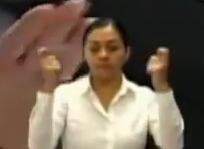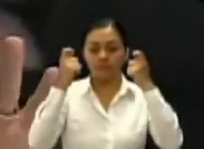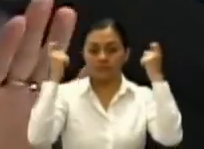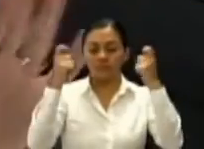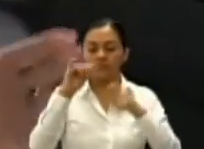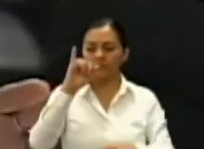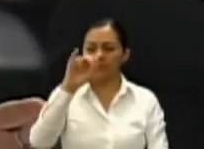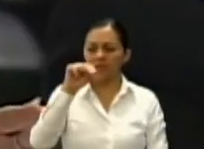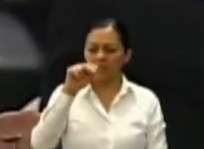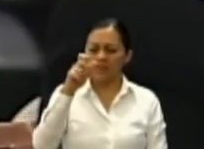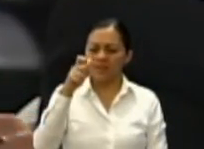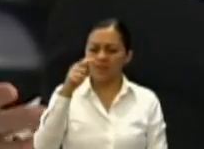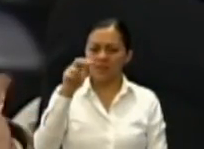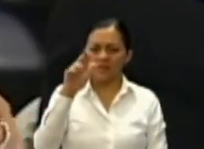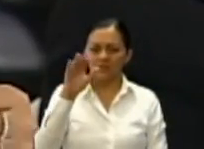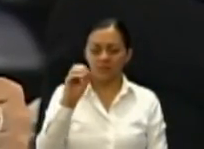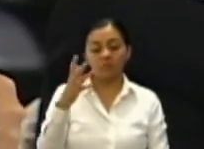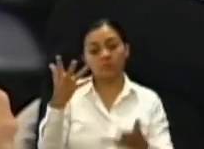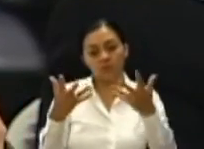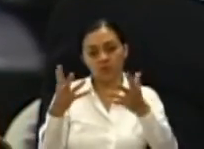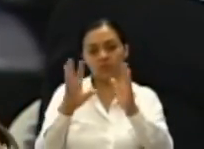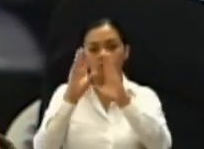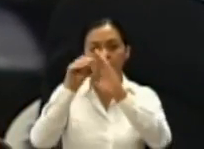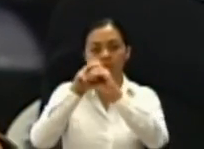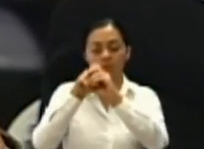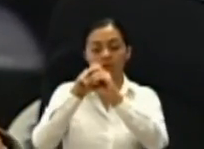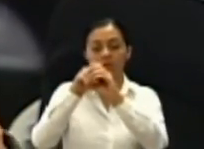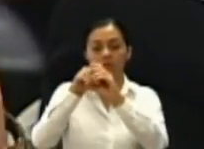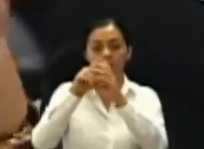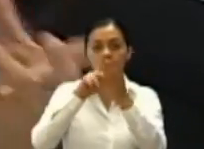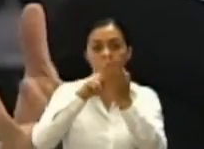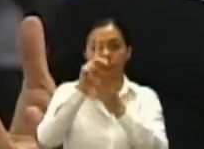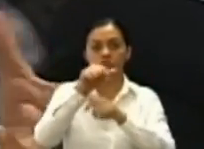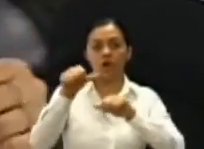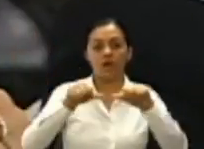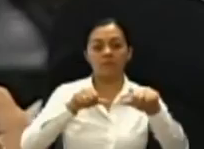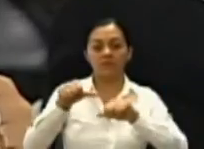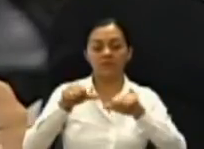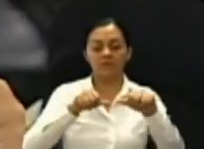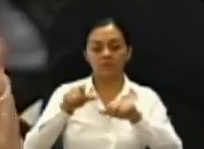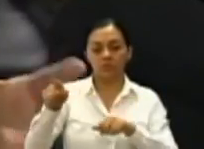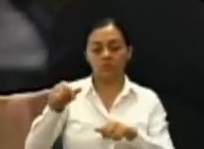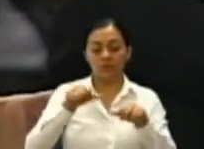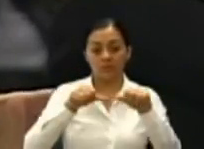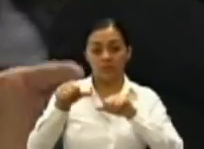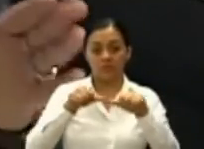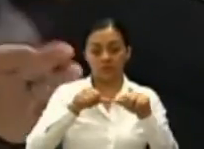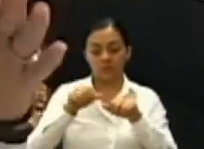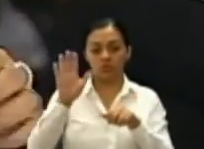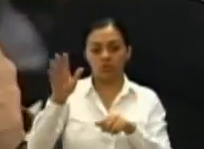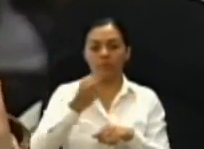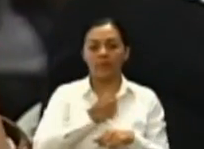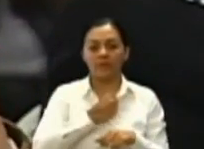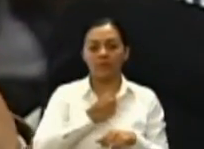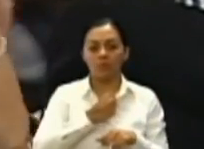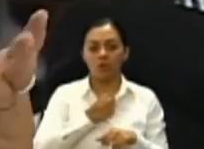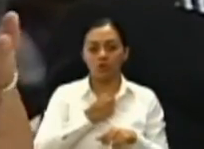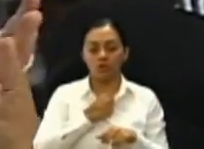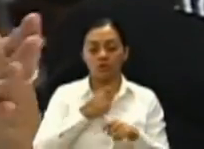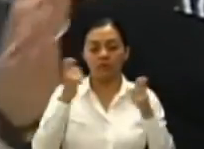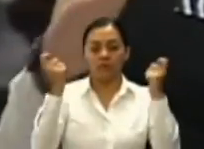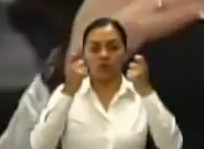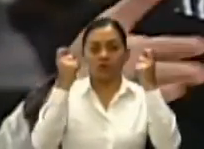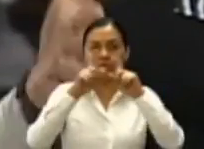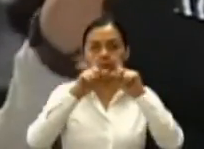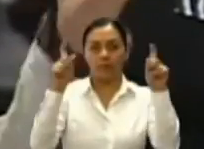precisamente aparecieron fideicomiso porque el único fin que tiene es el de administrar el patrimonio que puede tener la empresa injerta que es la fundación que está en panamá y